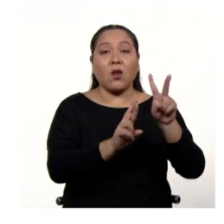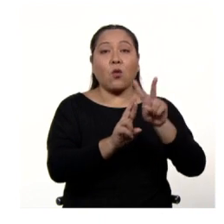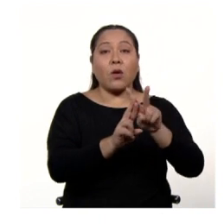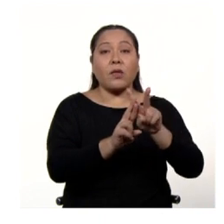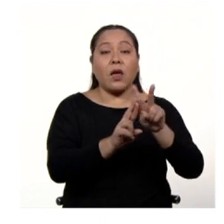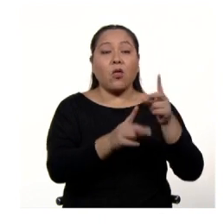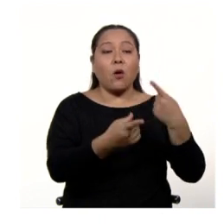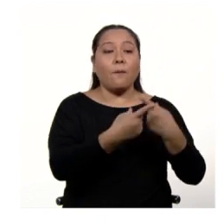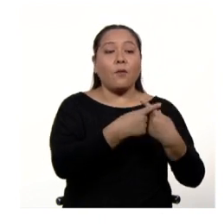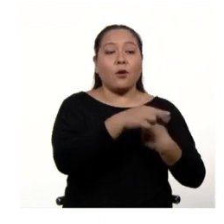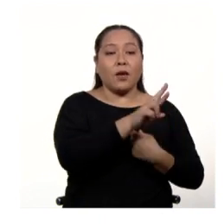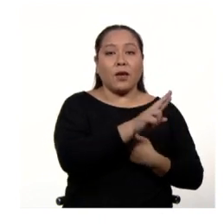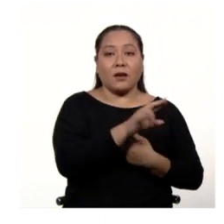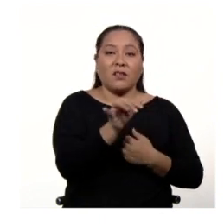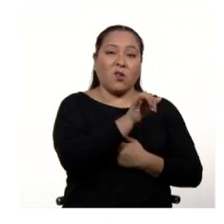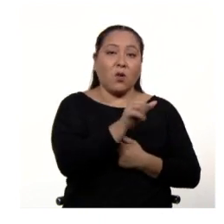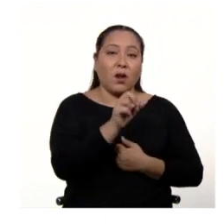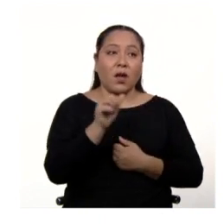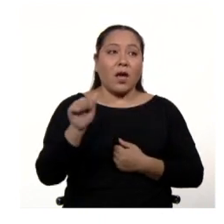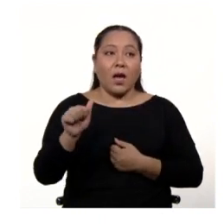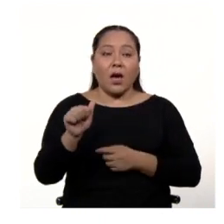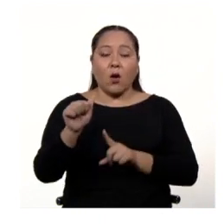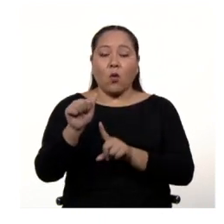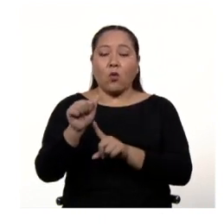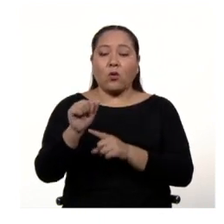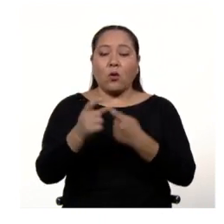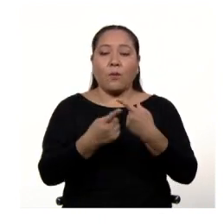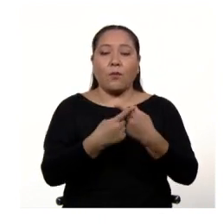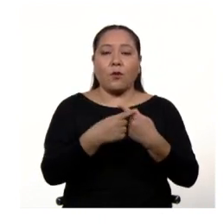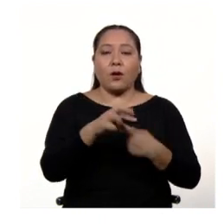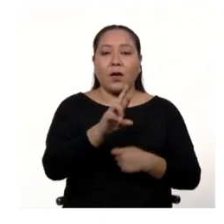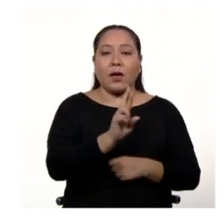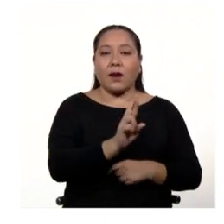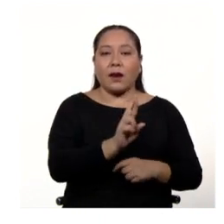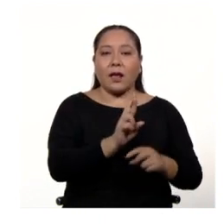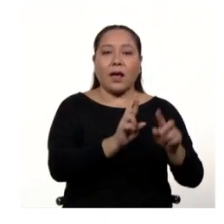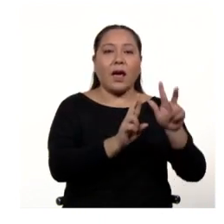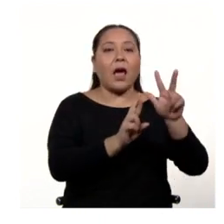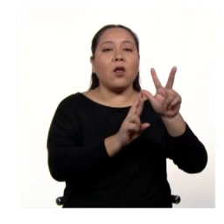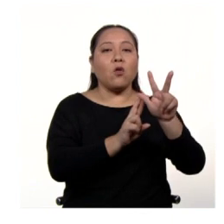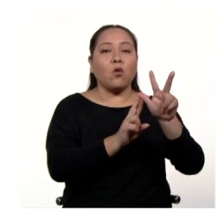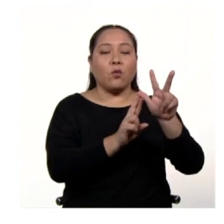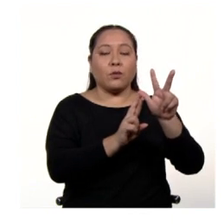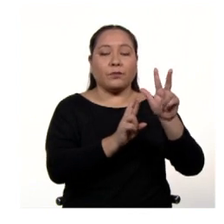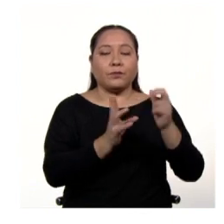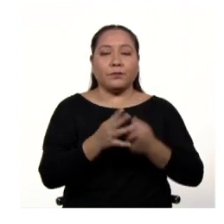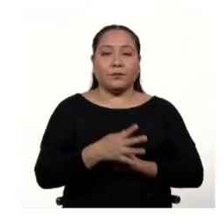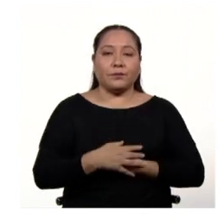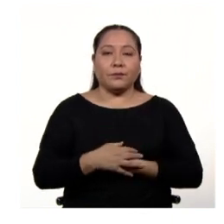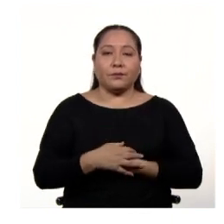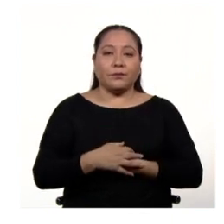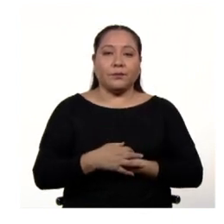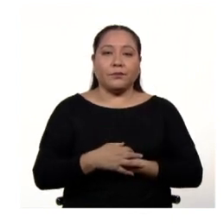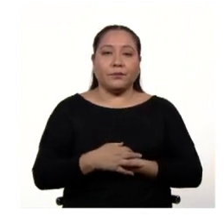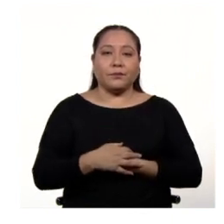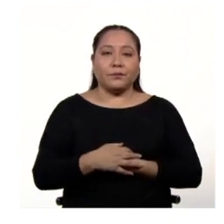siendo esto igual a A sub 1 que multiplica a la razón R elevada al cubo.